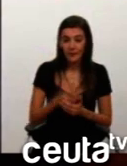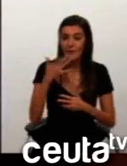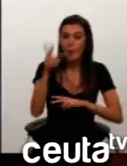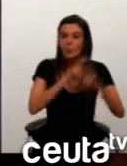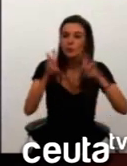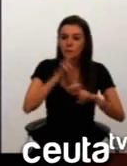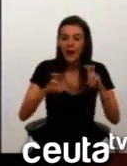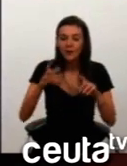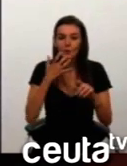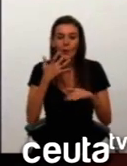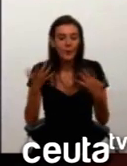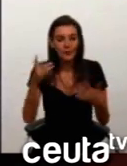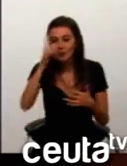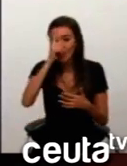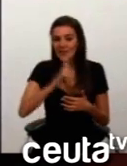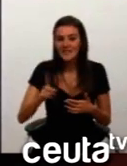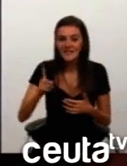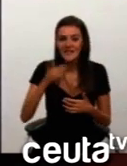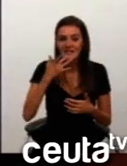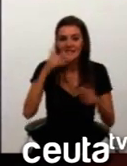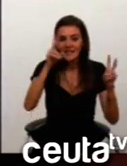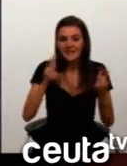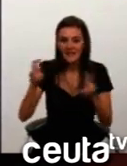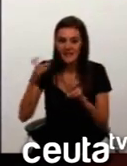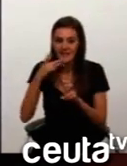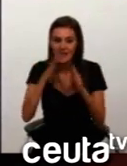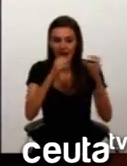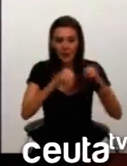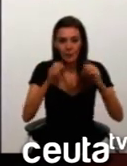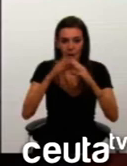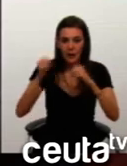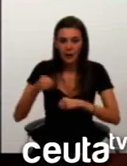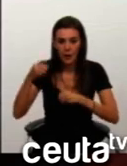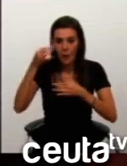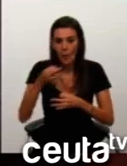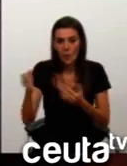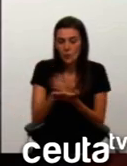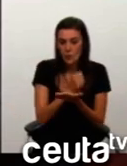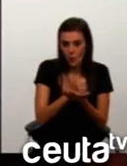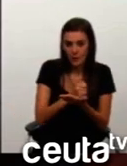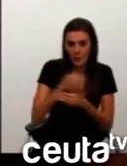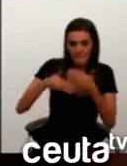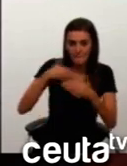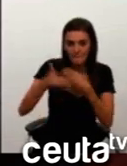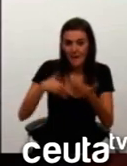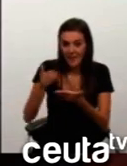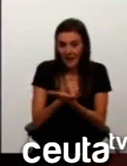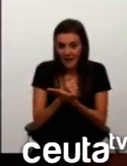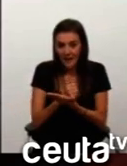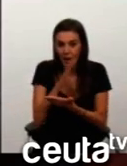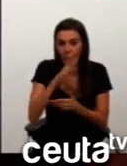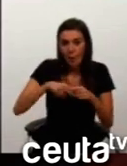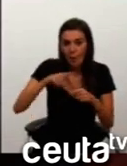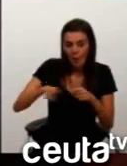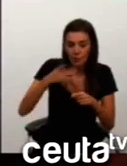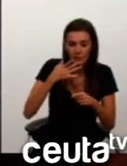buscando posiblemente, no sé si esto tendrá algo que ver con algún tipo de acuerdos puntuales que ya tendremos conocimiento más adelante, porque al final las cosas